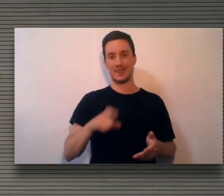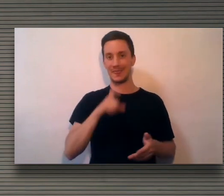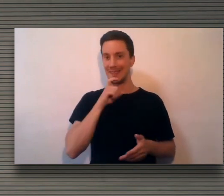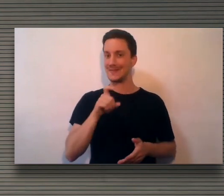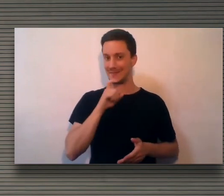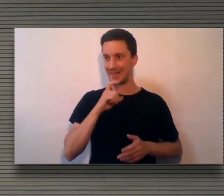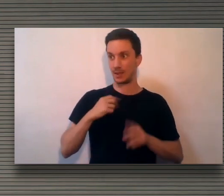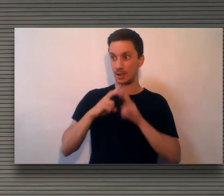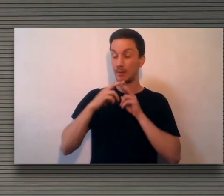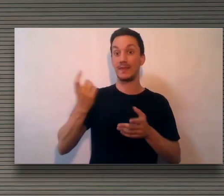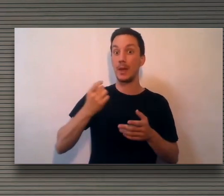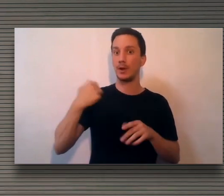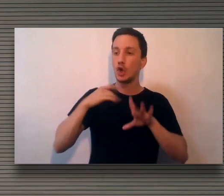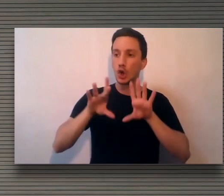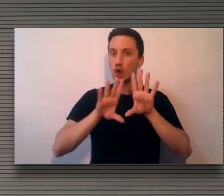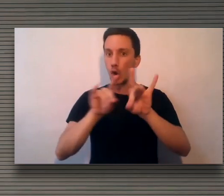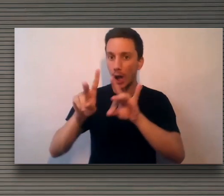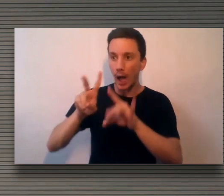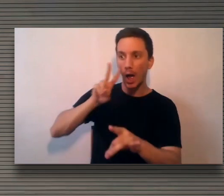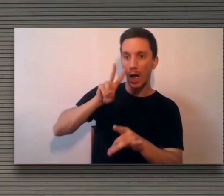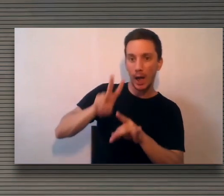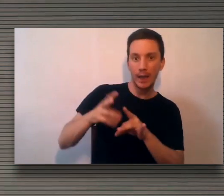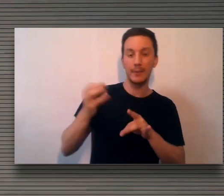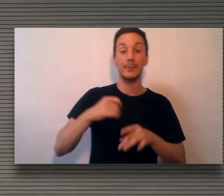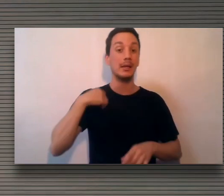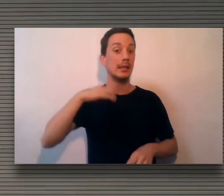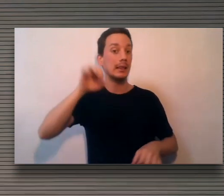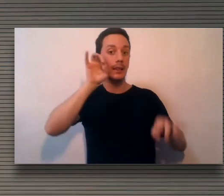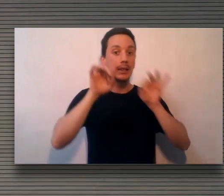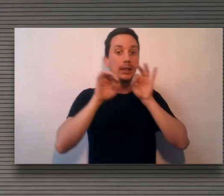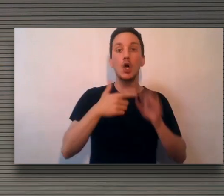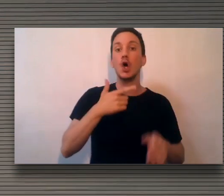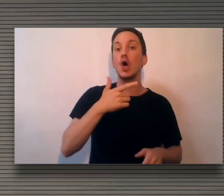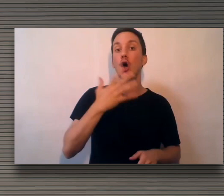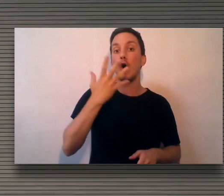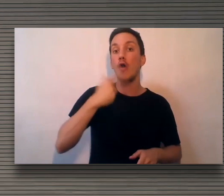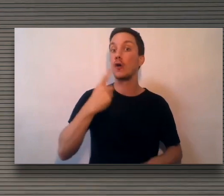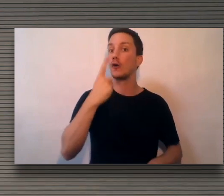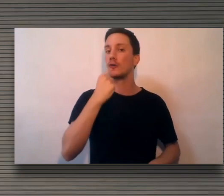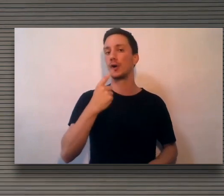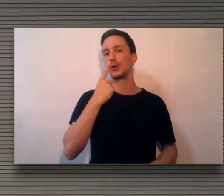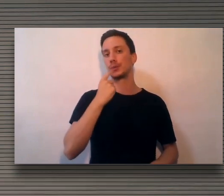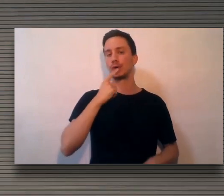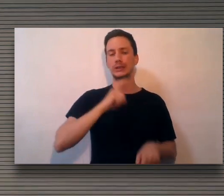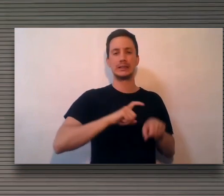se toca, se huele, y entonces manchas rojas hay muchos tipos.